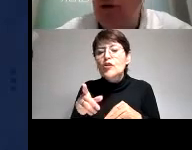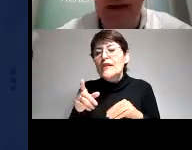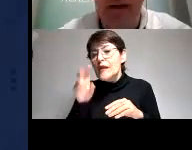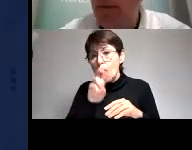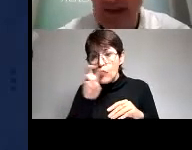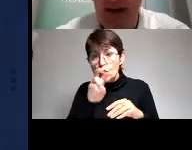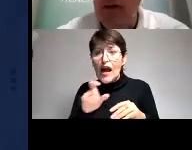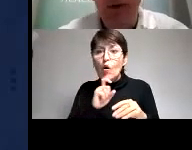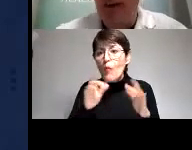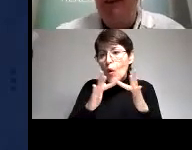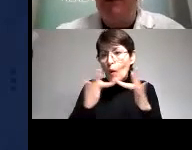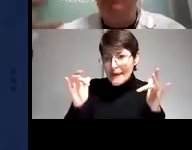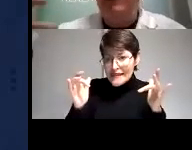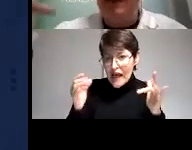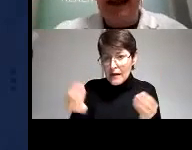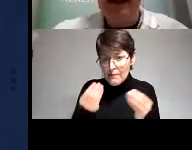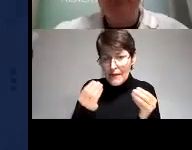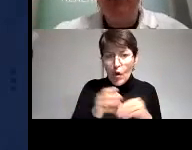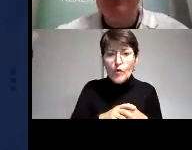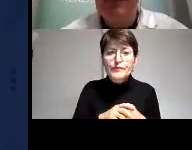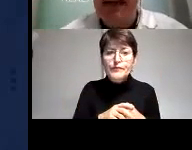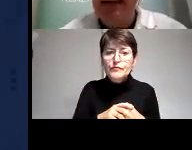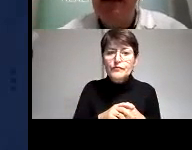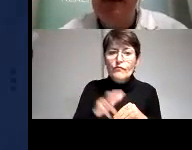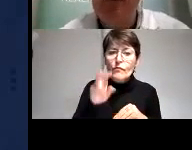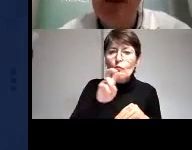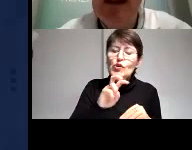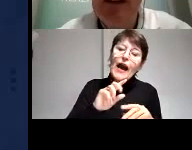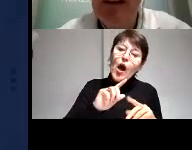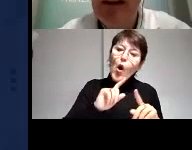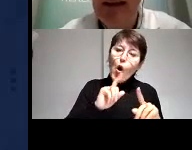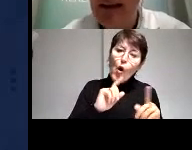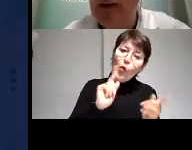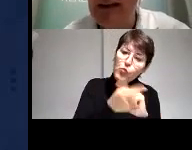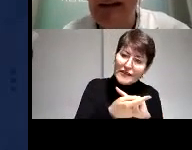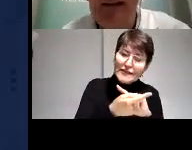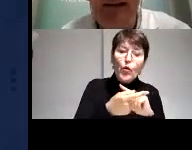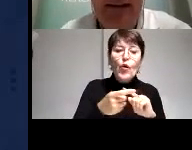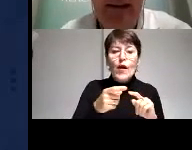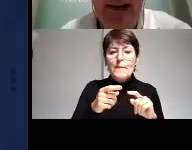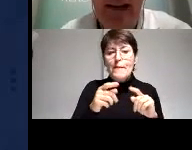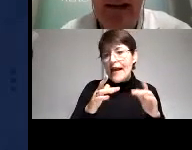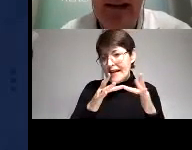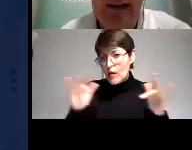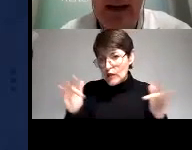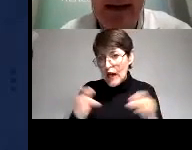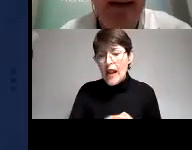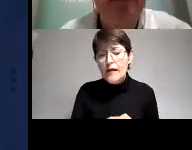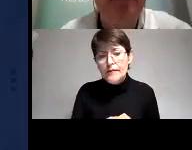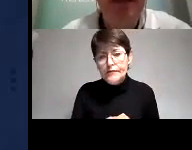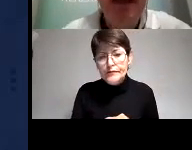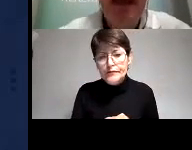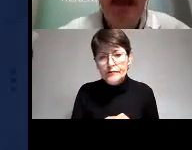alguna forma. Es decir, buscar la carga opuesta e intentar compensarse y neutralizarse de esa